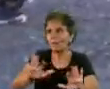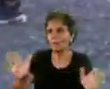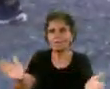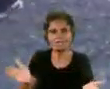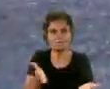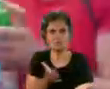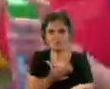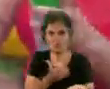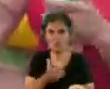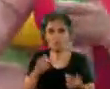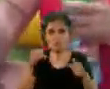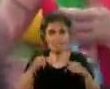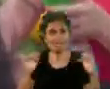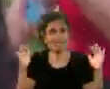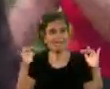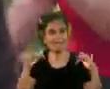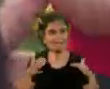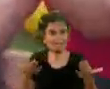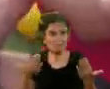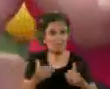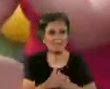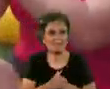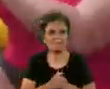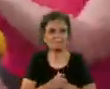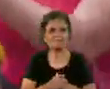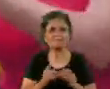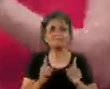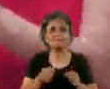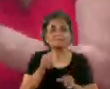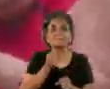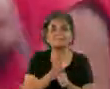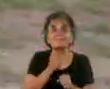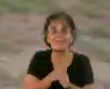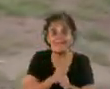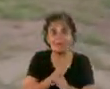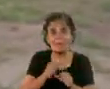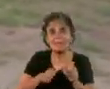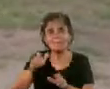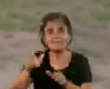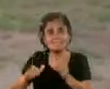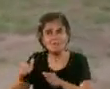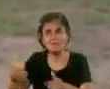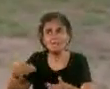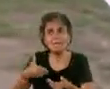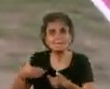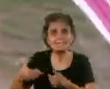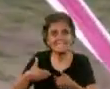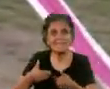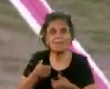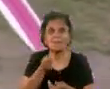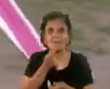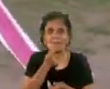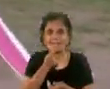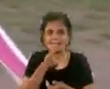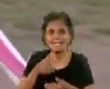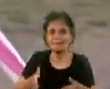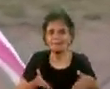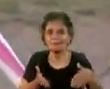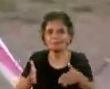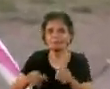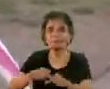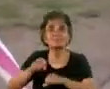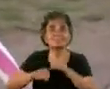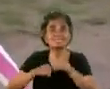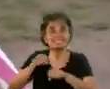de la familia a disfrutar el día. Hemos hecho algunos trabajos en pista que nos habían pedido los usuarios, sobre todo lo de las pistas de bicicletas. Hemos